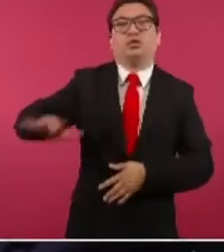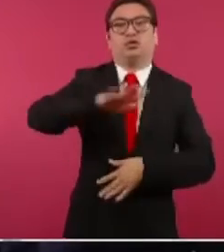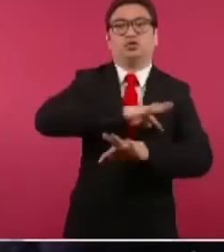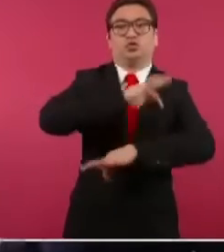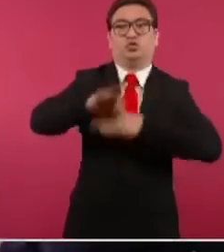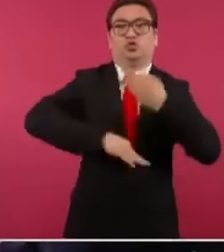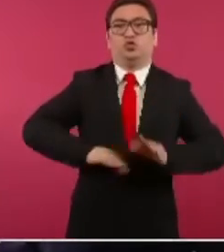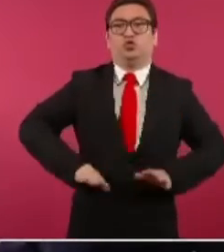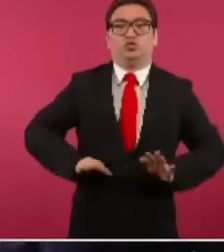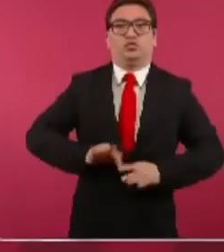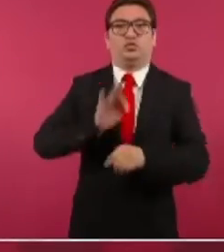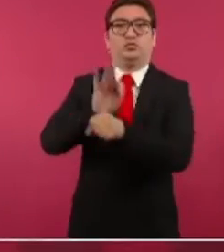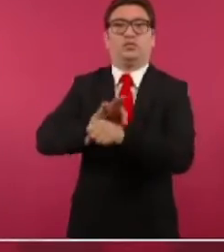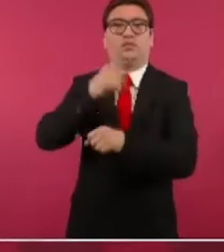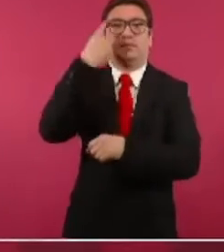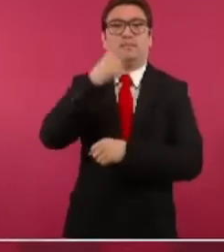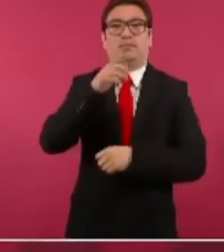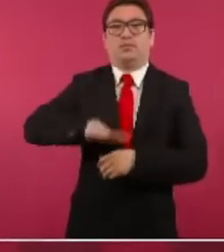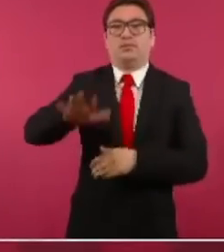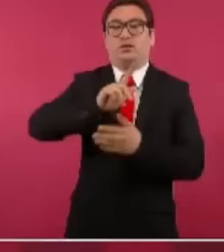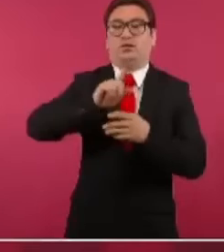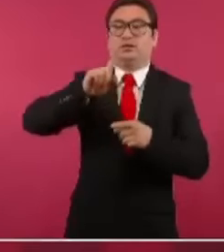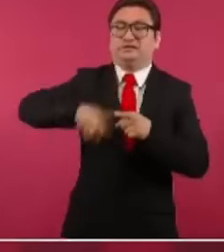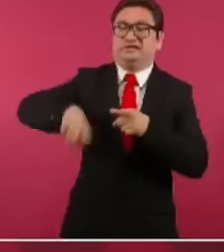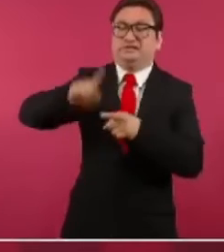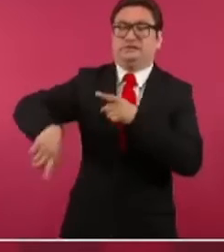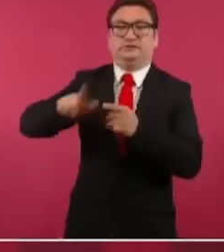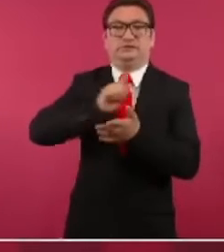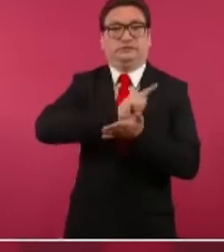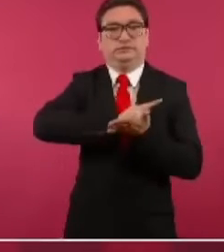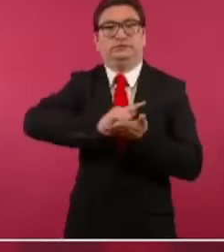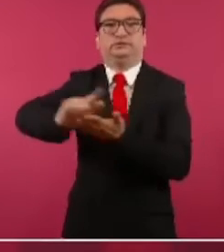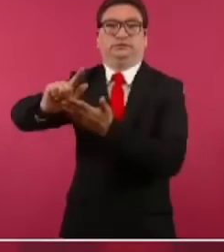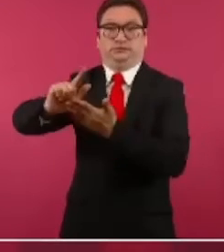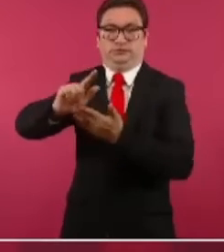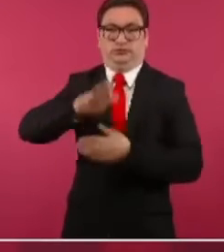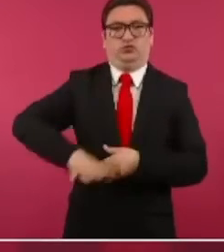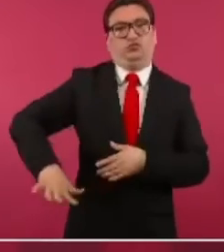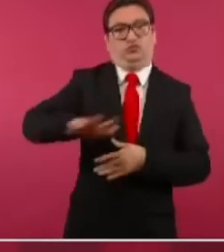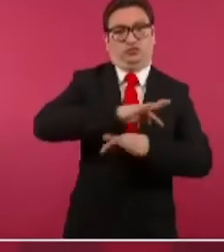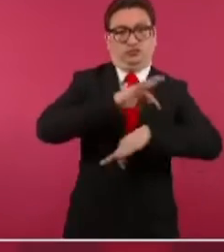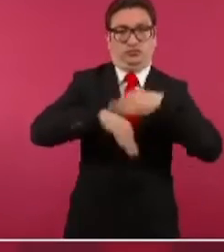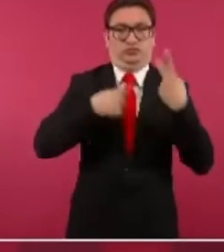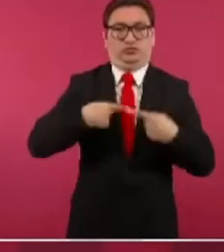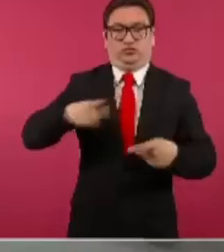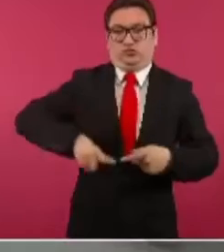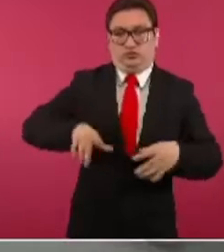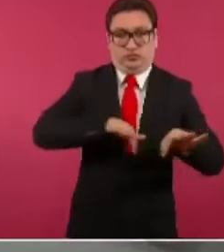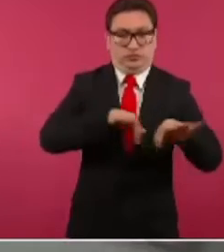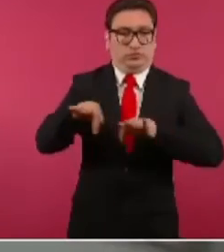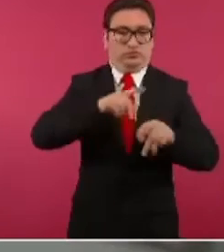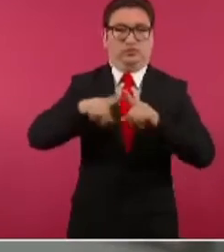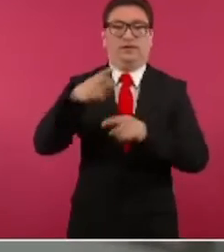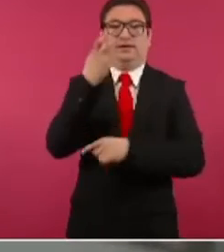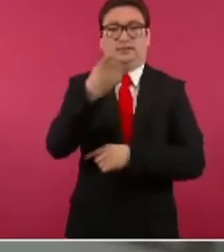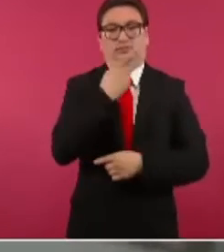limpiar de corrupción, purificar la vida pública del país. Eso es lo que puedo